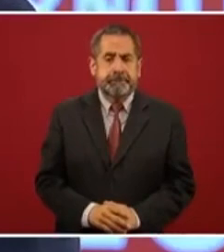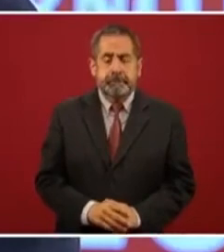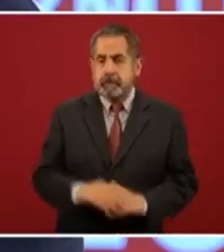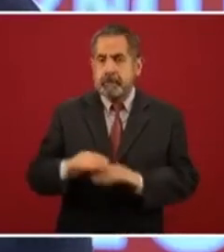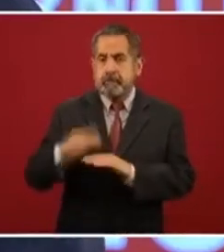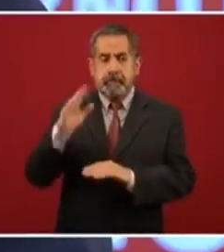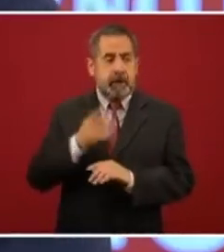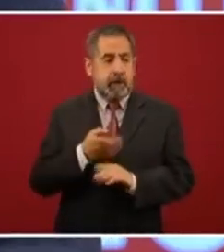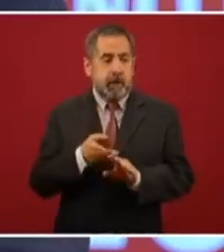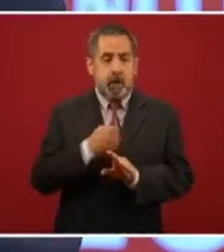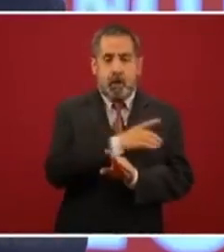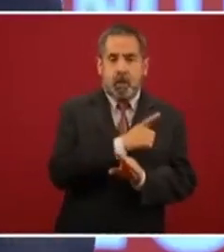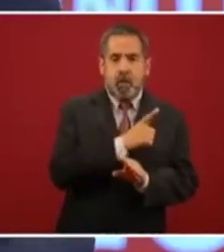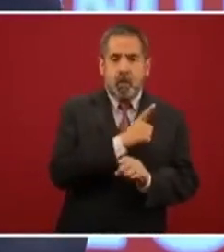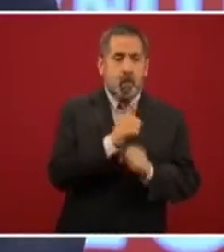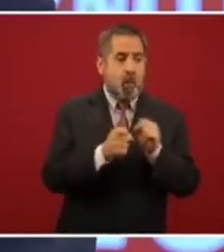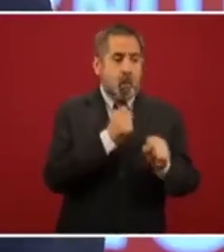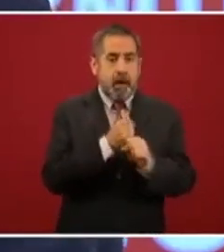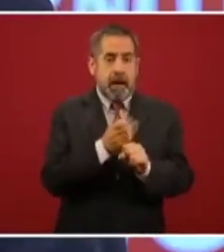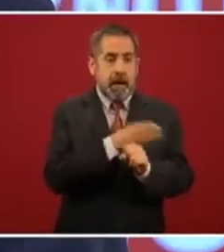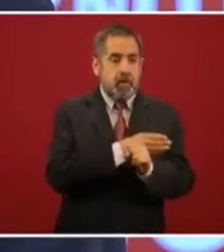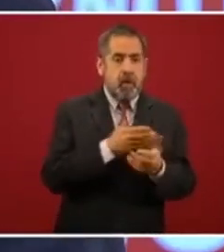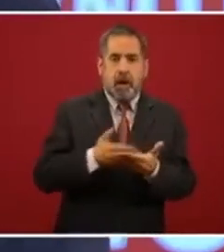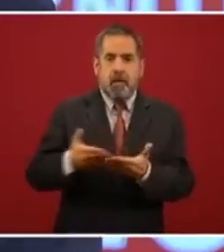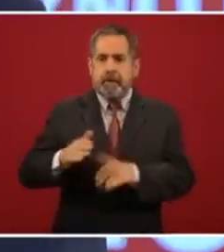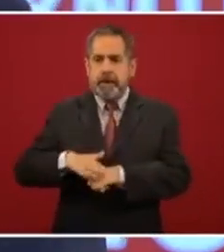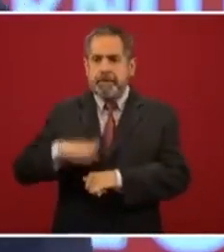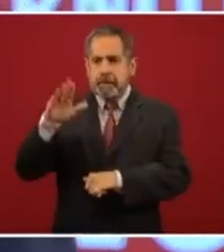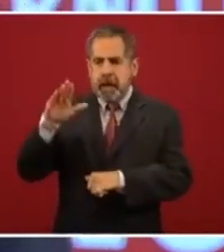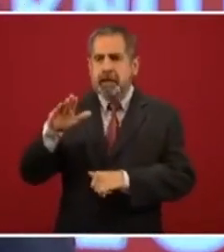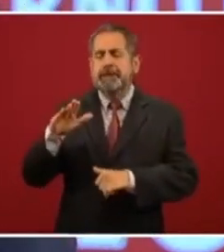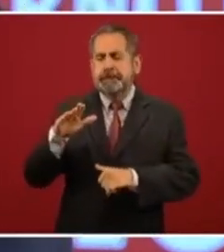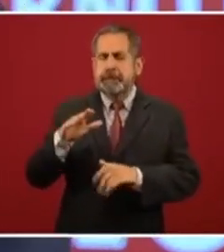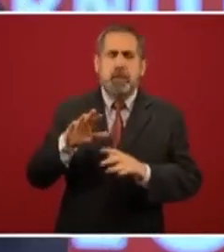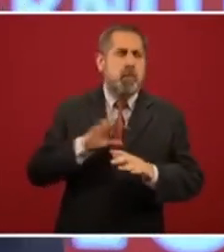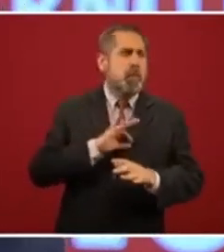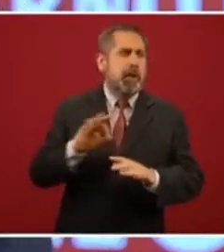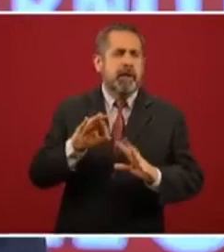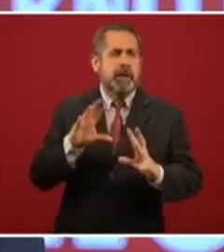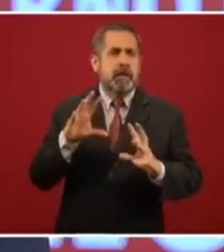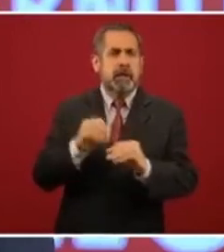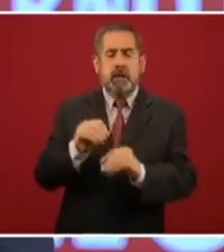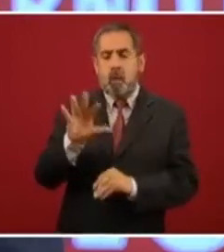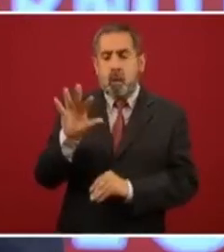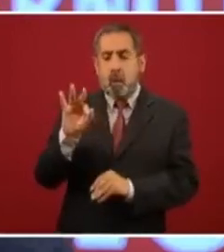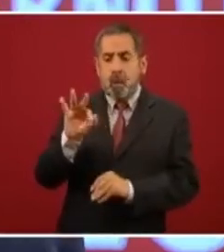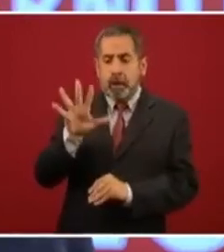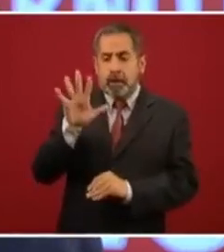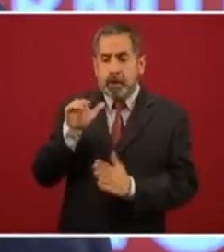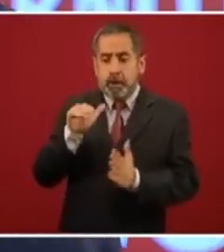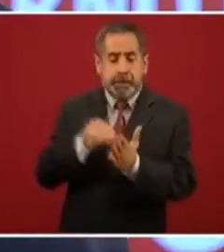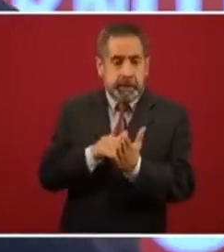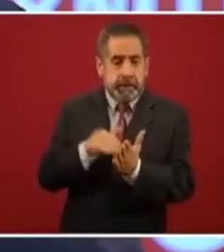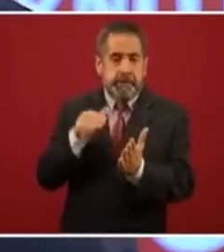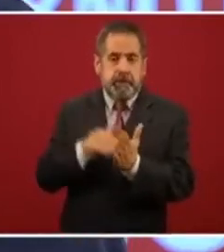superior a lo obtenido el año pasado. Son como 45 mil millones de